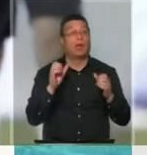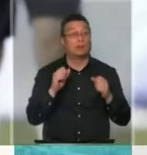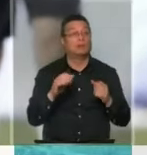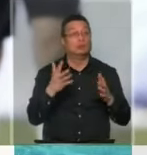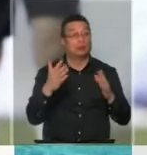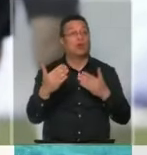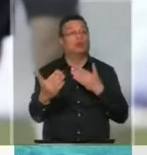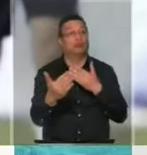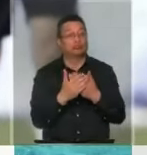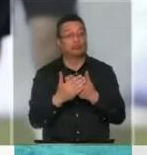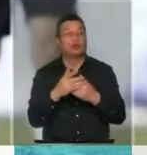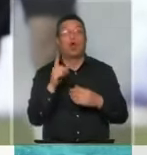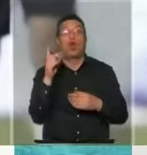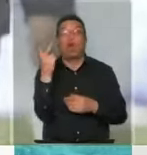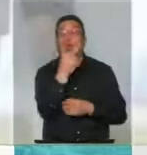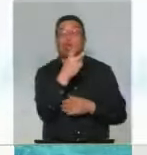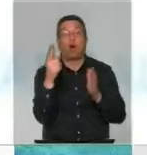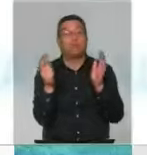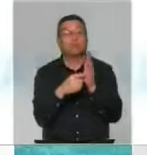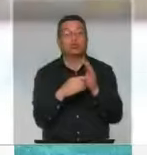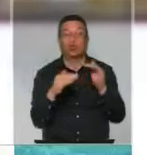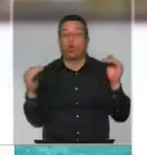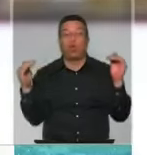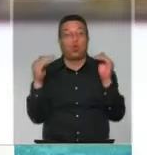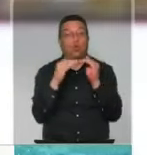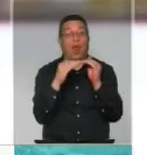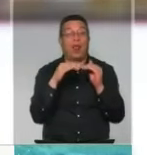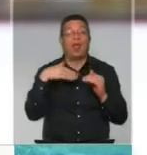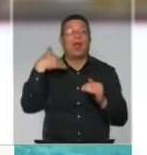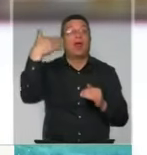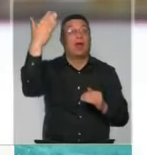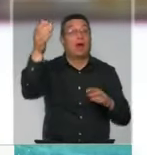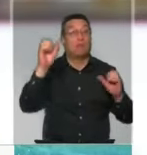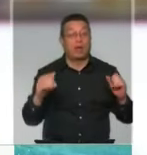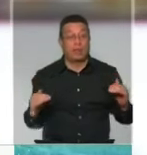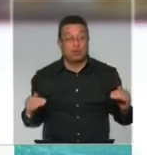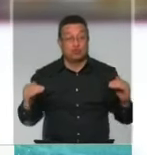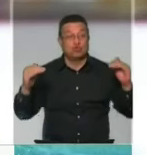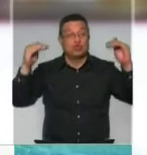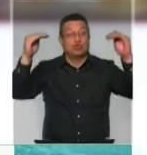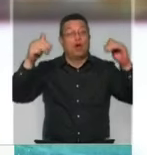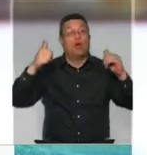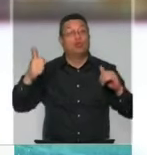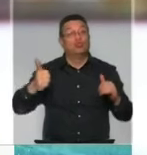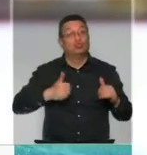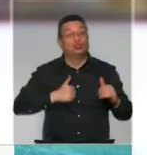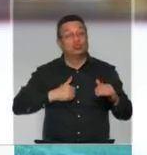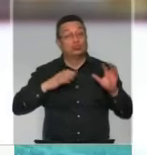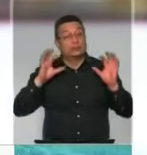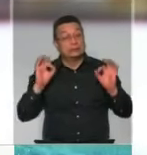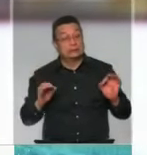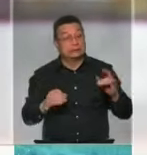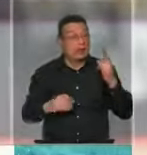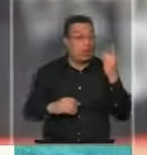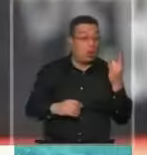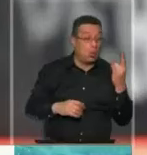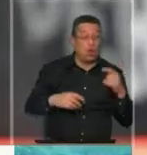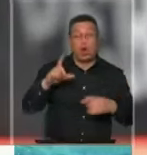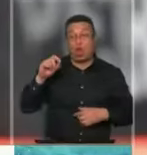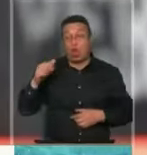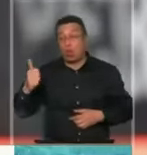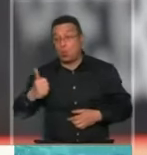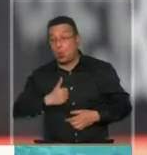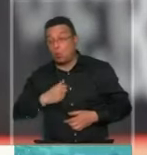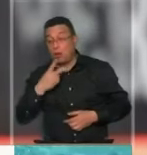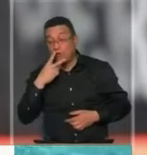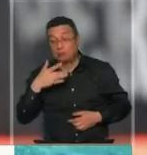de un partido de definición entre Colo-Colo y la Universidad de Chile. Habrá que ver si cumplen los azules con su tarea, lo propio Colo-Colo en estos partidos que le